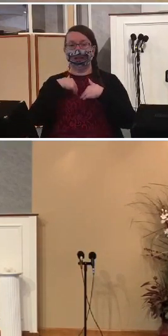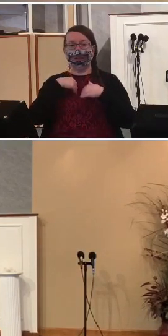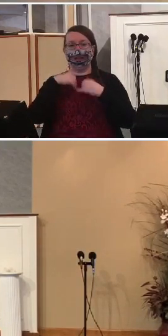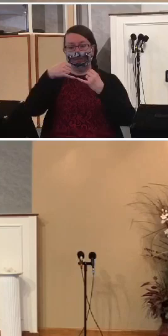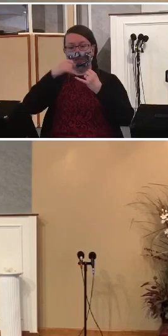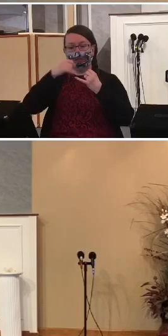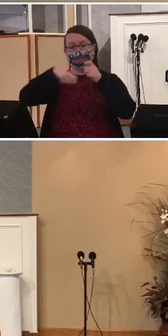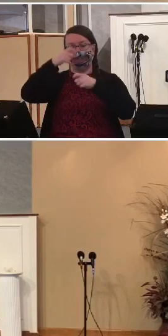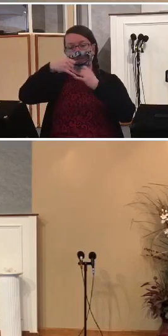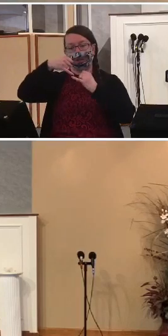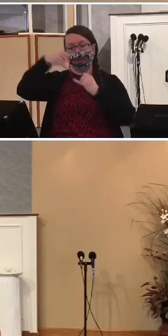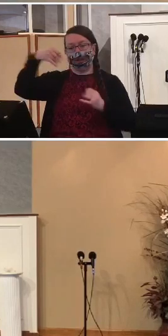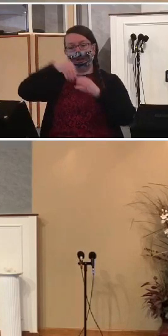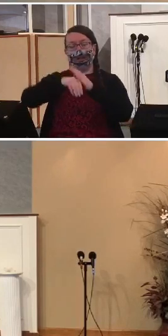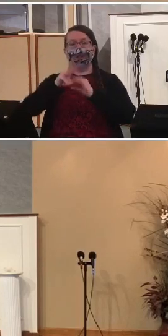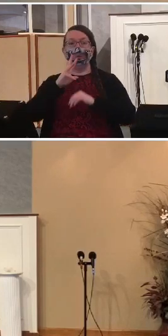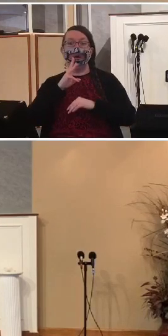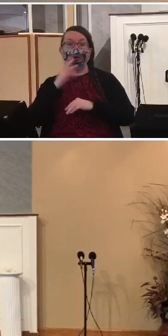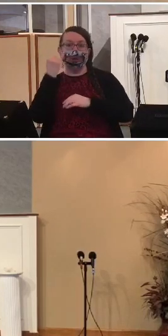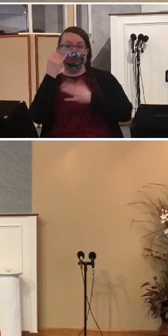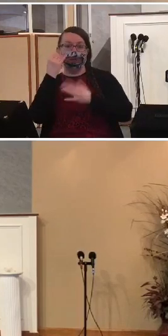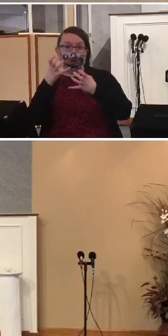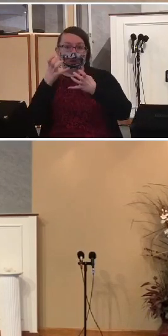poco más para atrapar un pescado.